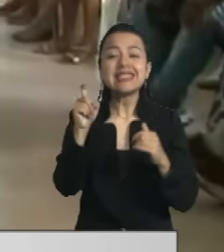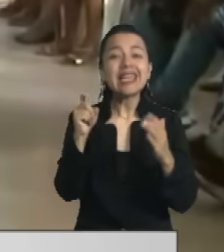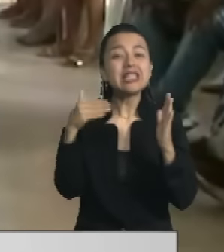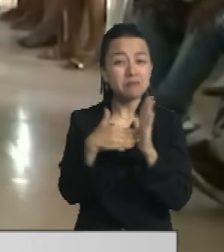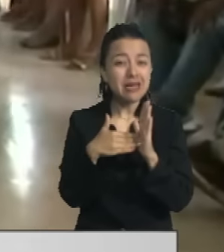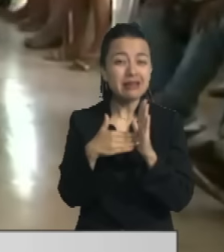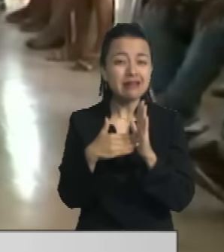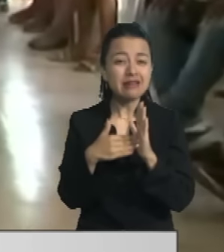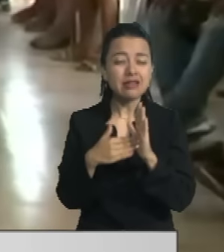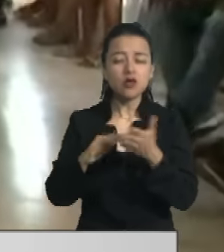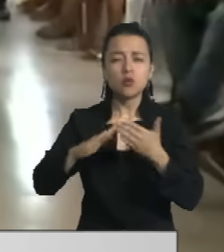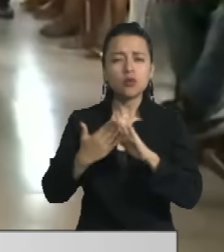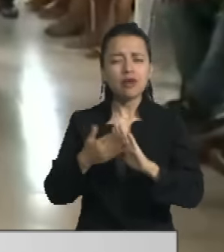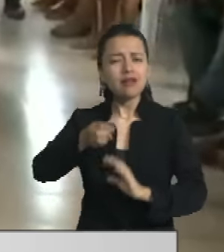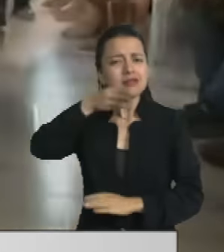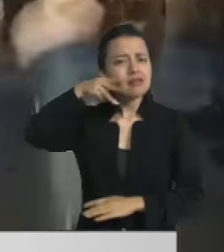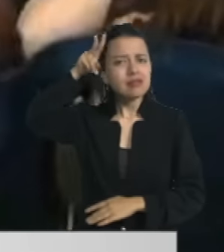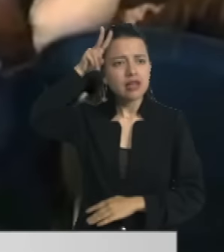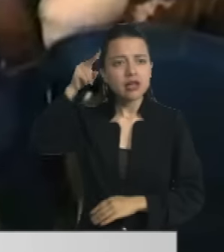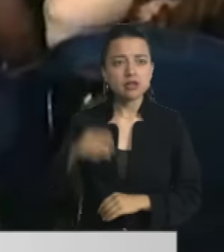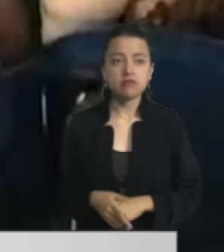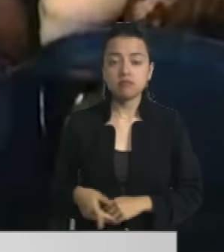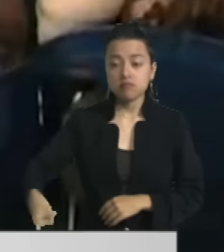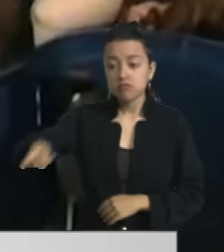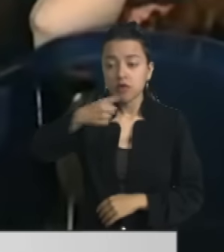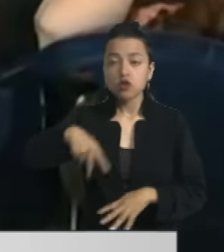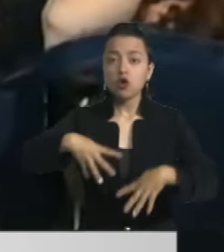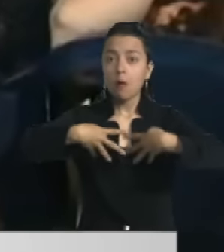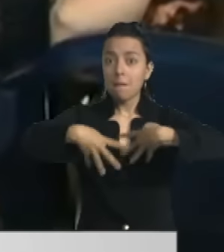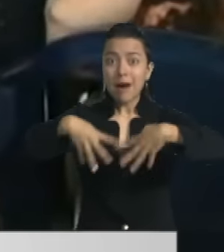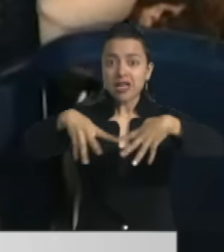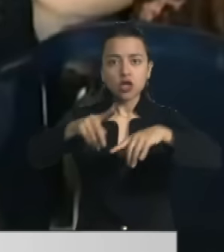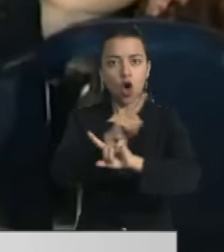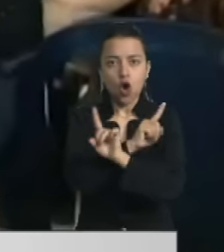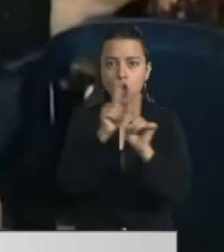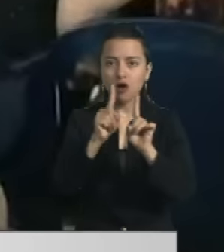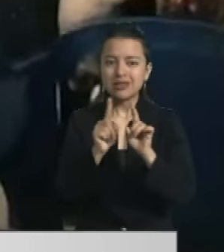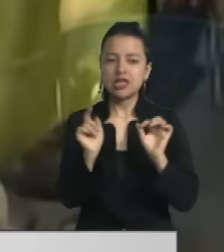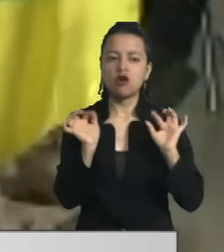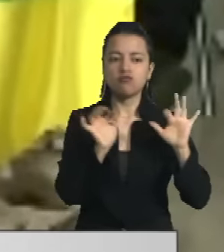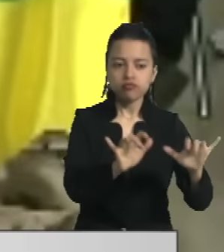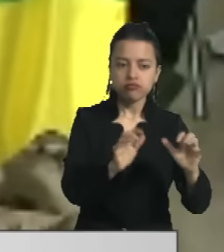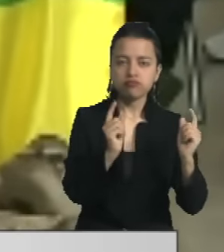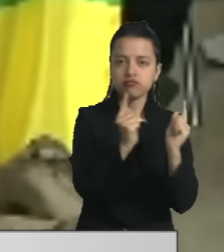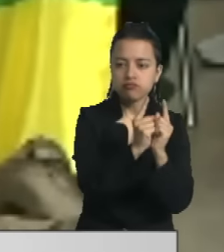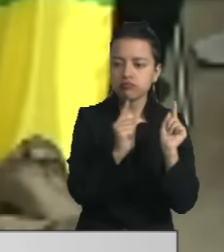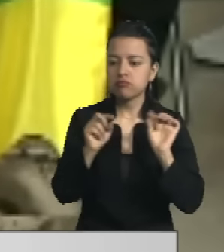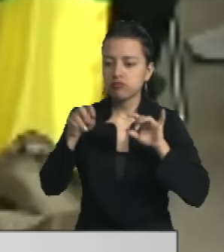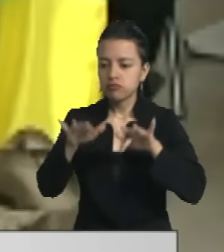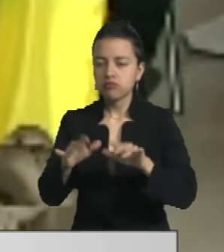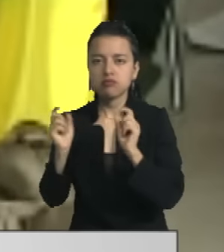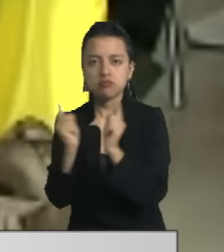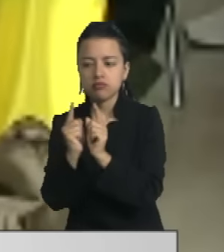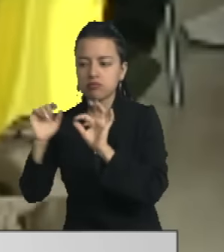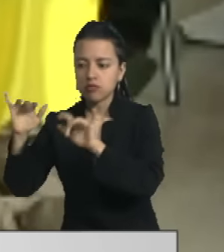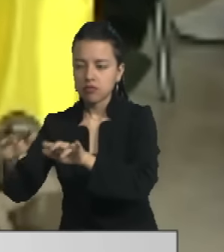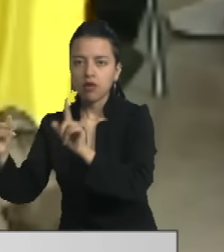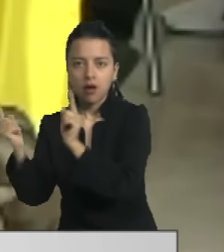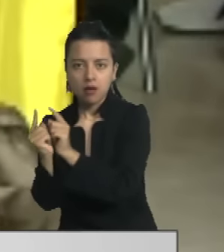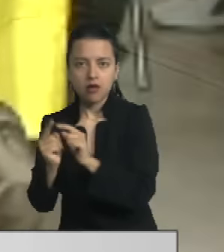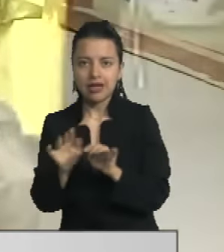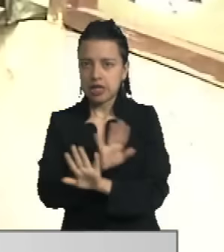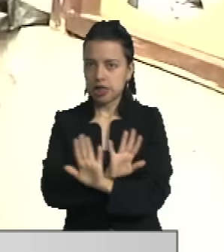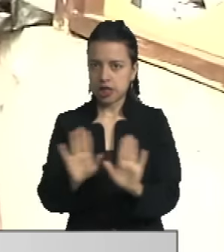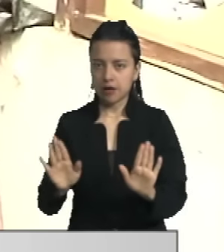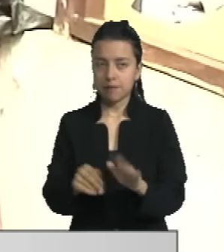que no habrá por ahora movilización es decir las marchas sino estos puntos de concentración y aquí las razones por las que